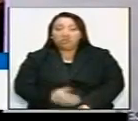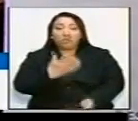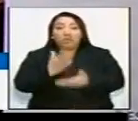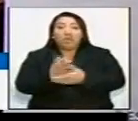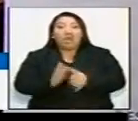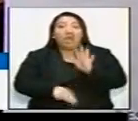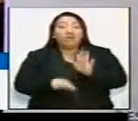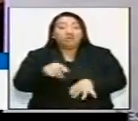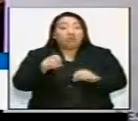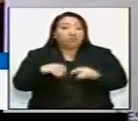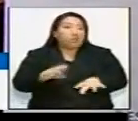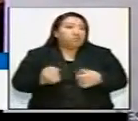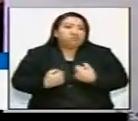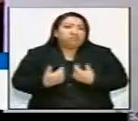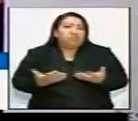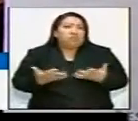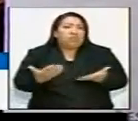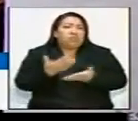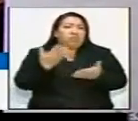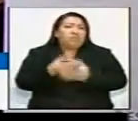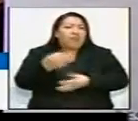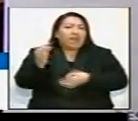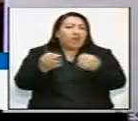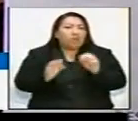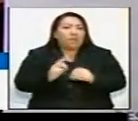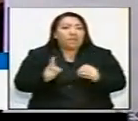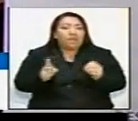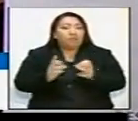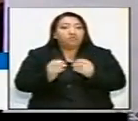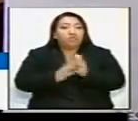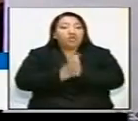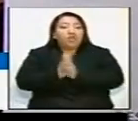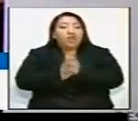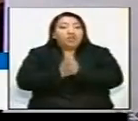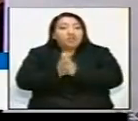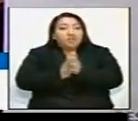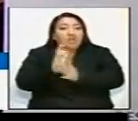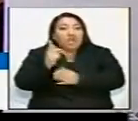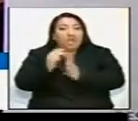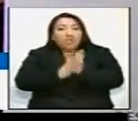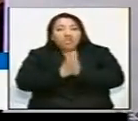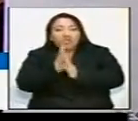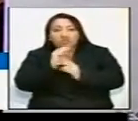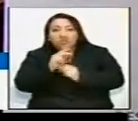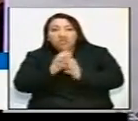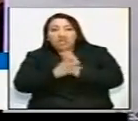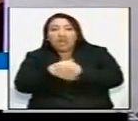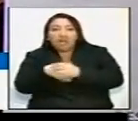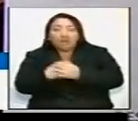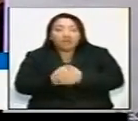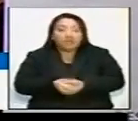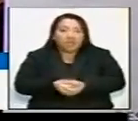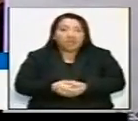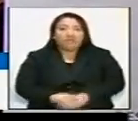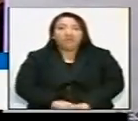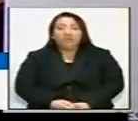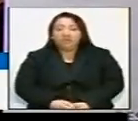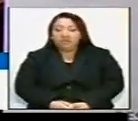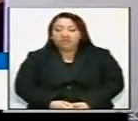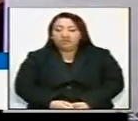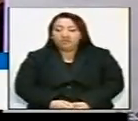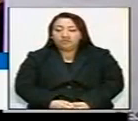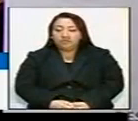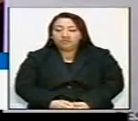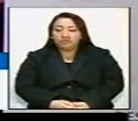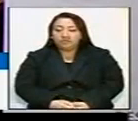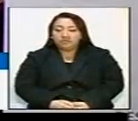Australia no teníamos una crisis, pero muchos líderes políticos tenían esa imagen de una crisis. Si teníamos una crisis